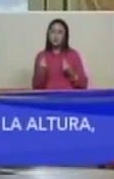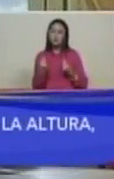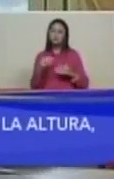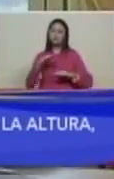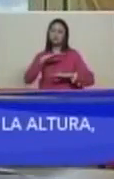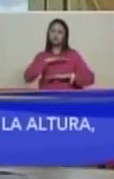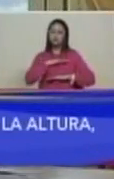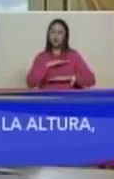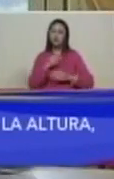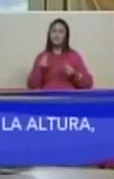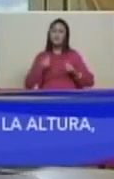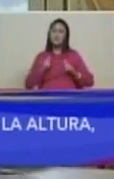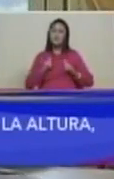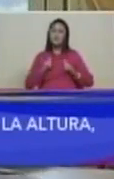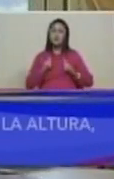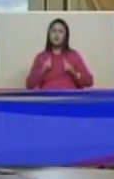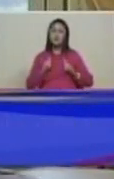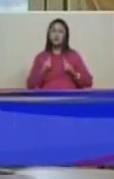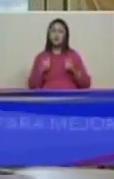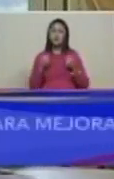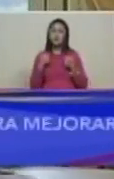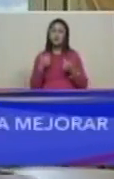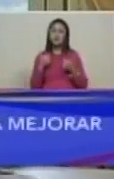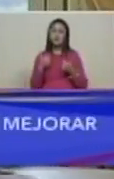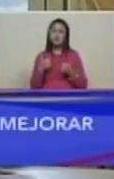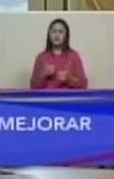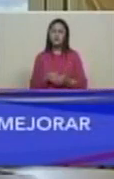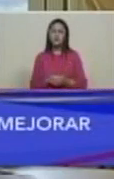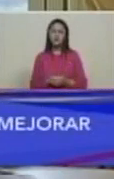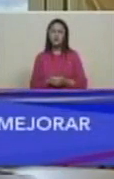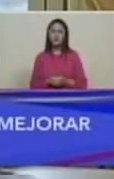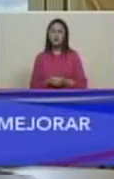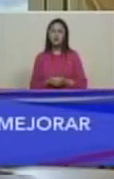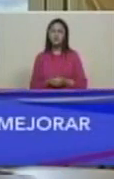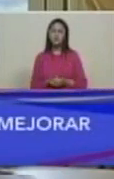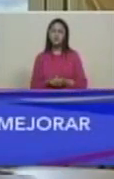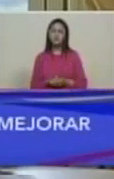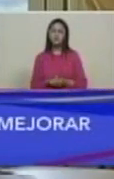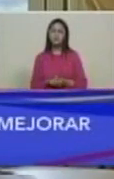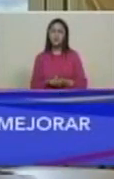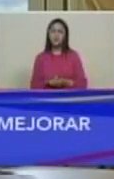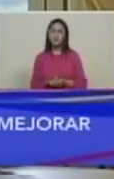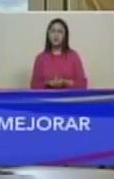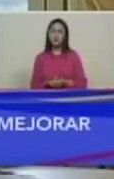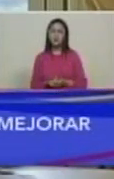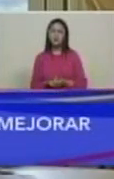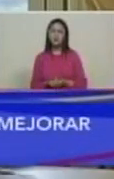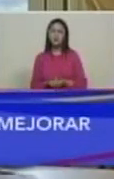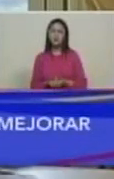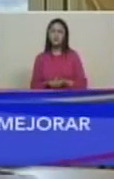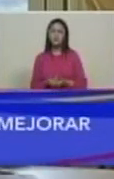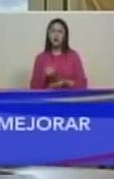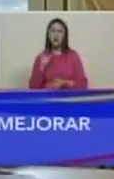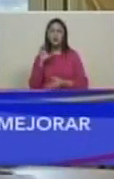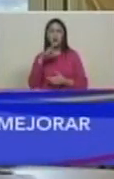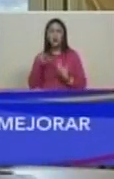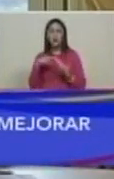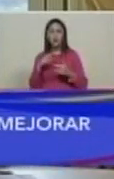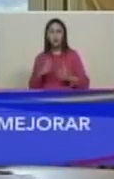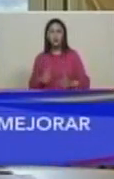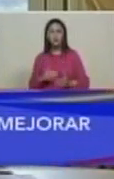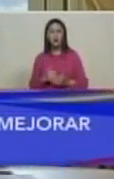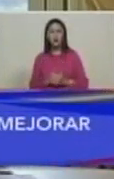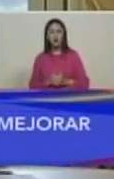de vivir viviendo, del vivir viviendo. Demuestra lo que es el interés del Estado revolucionario, del